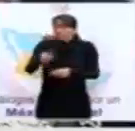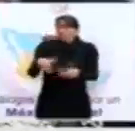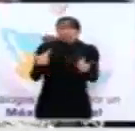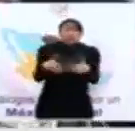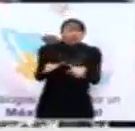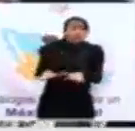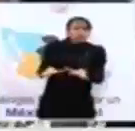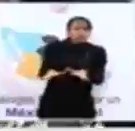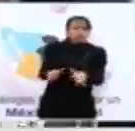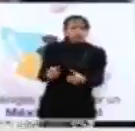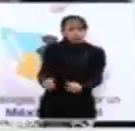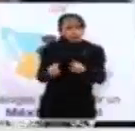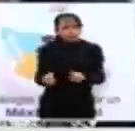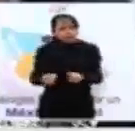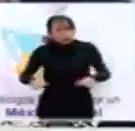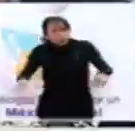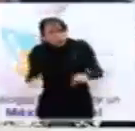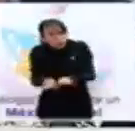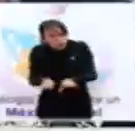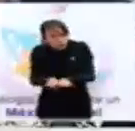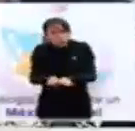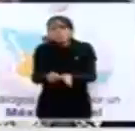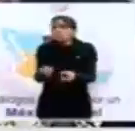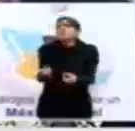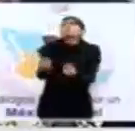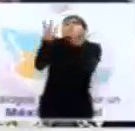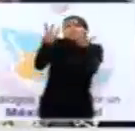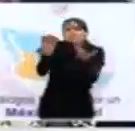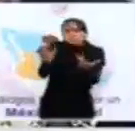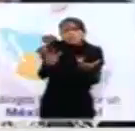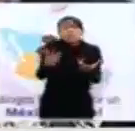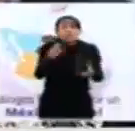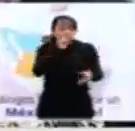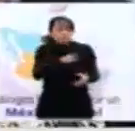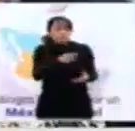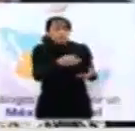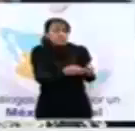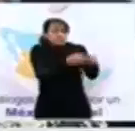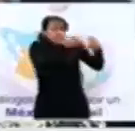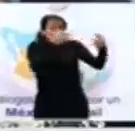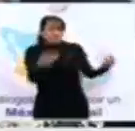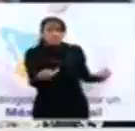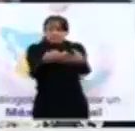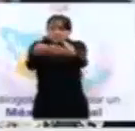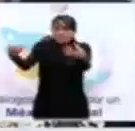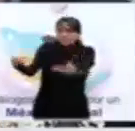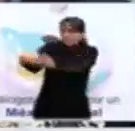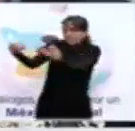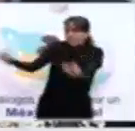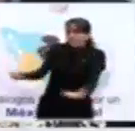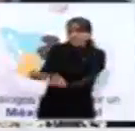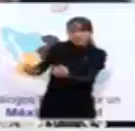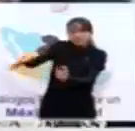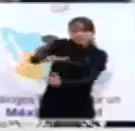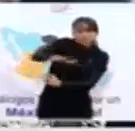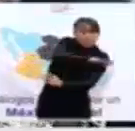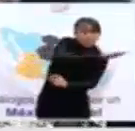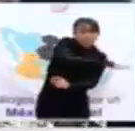términos de cantidad de tierra a la cual puede acceder o accede cada